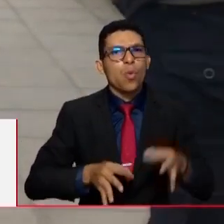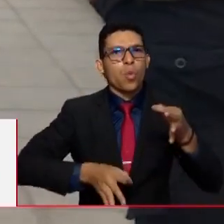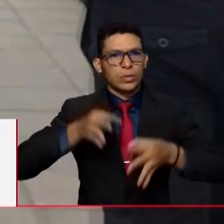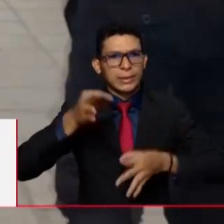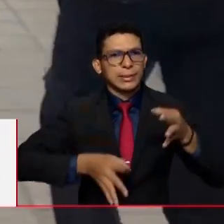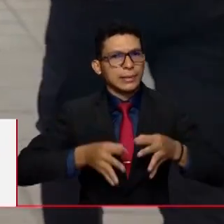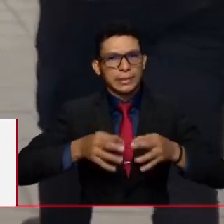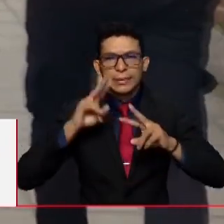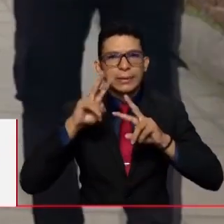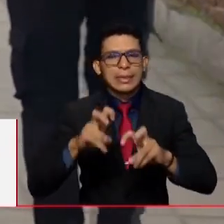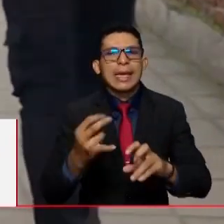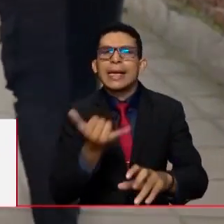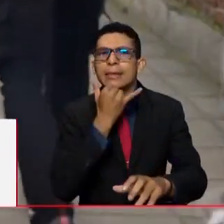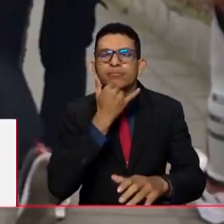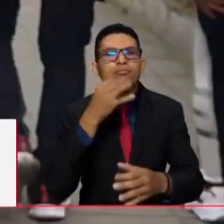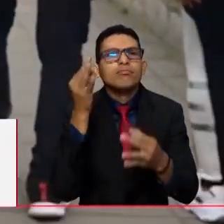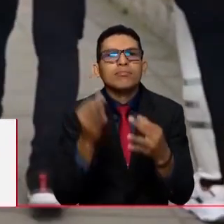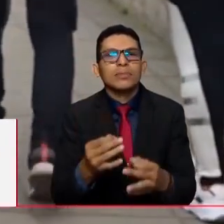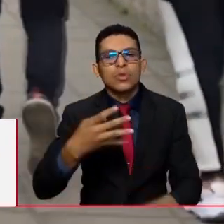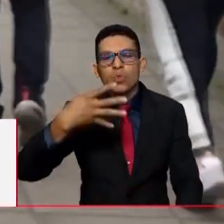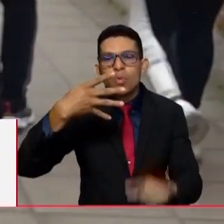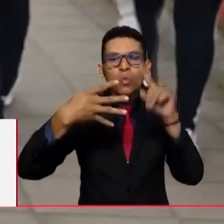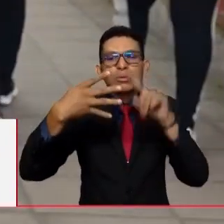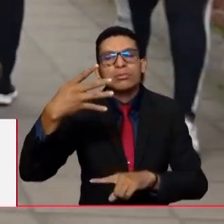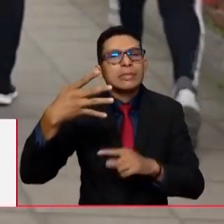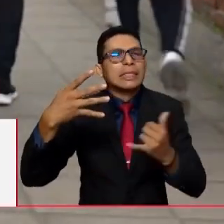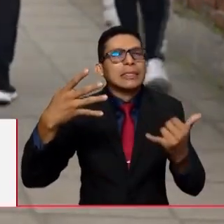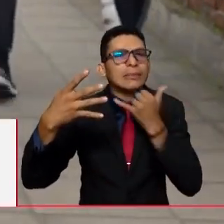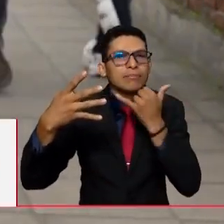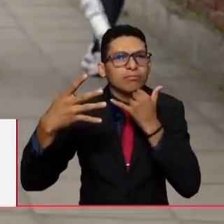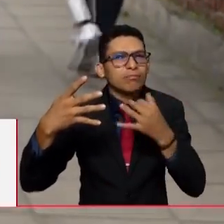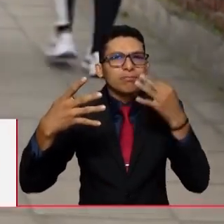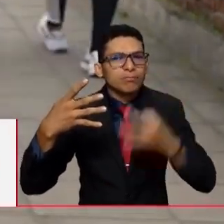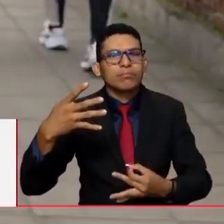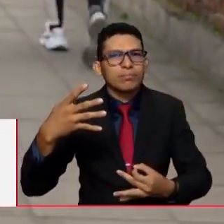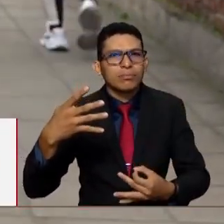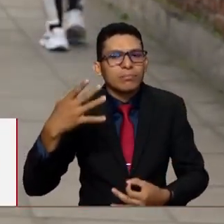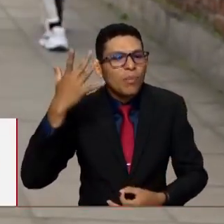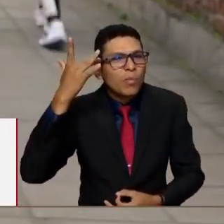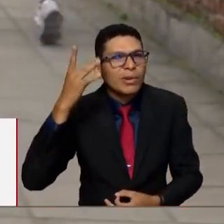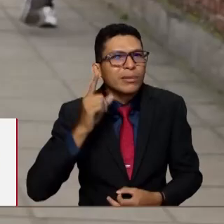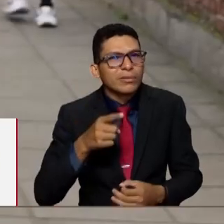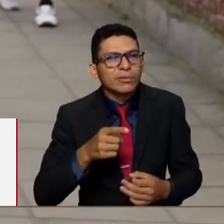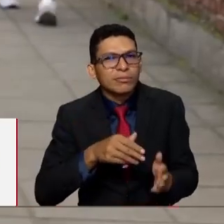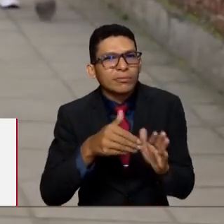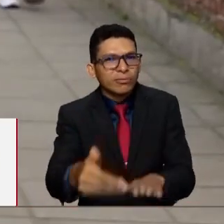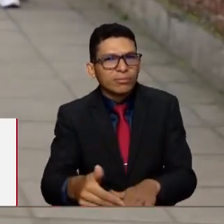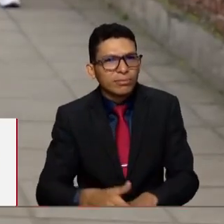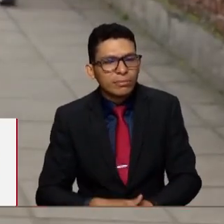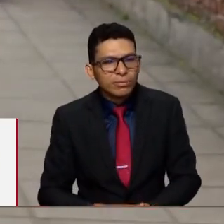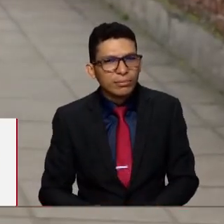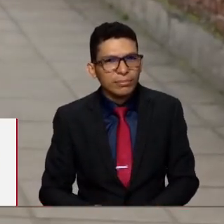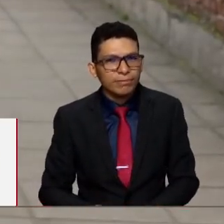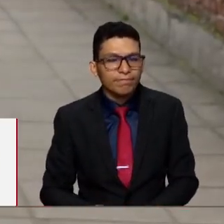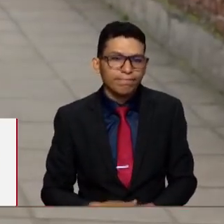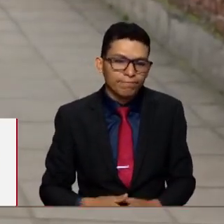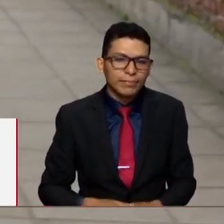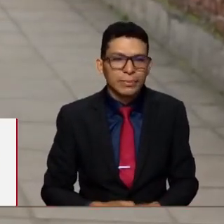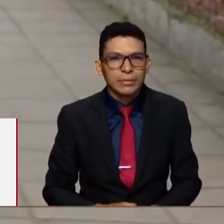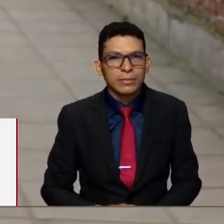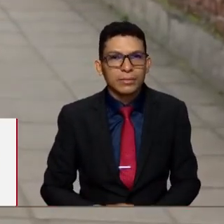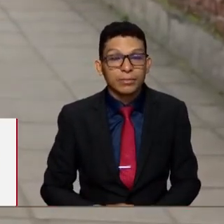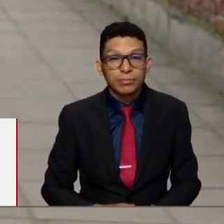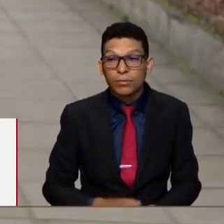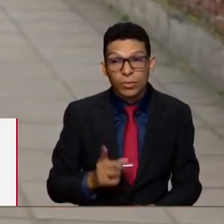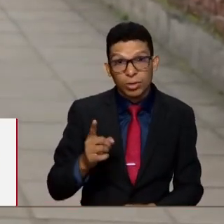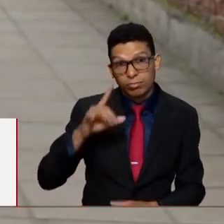se investigue a ver qué pasó con los cuatro muchachos, que por qué les hicieron así ese daño, pero verdad. ¿Usted cree